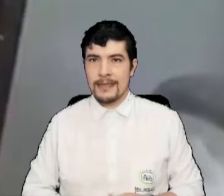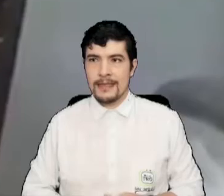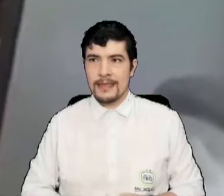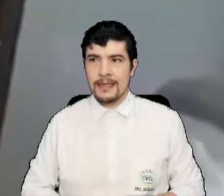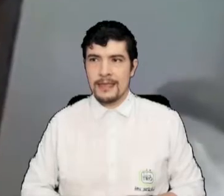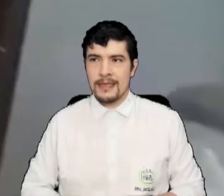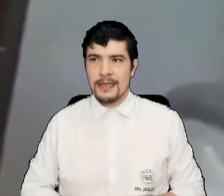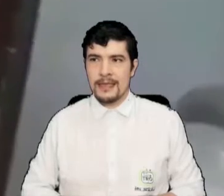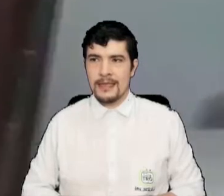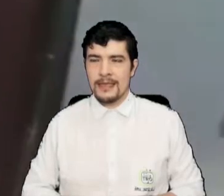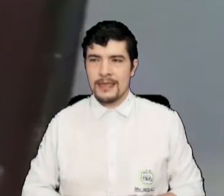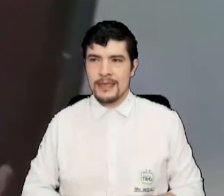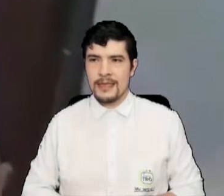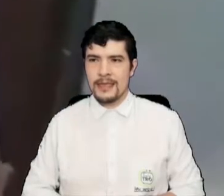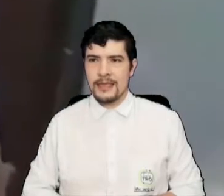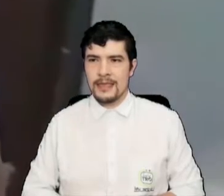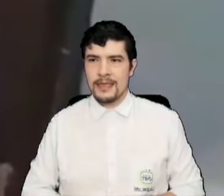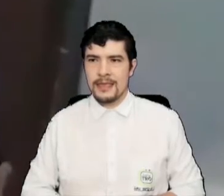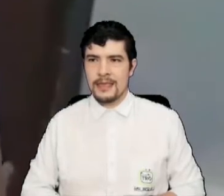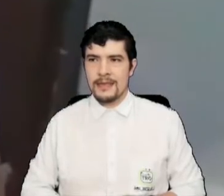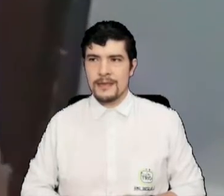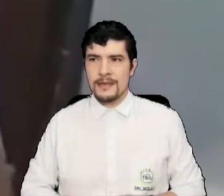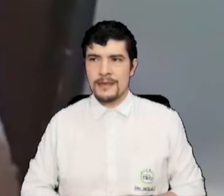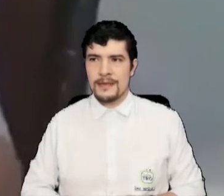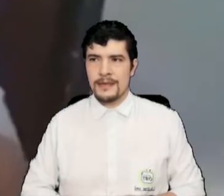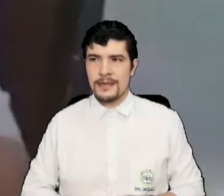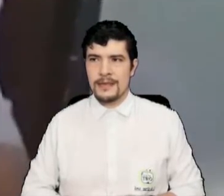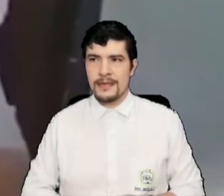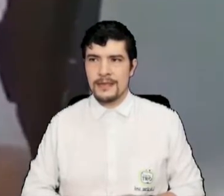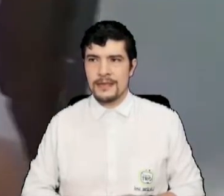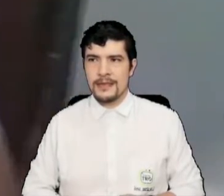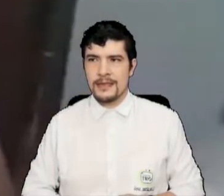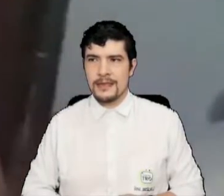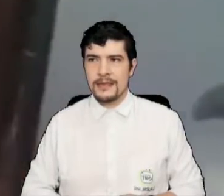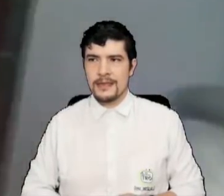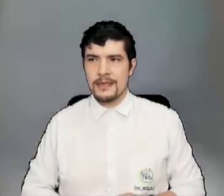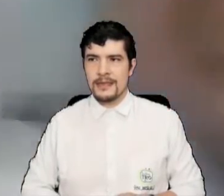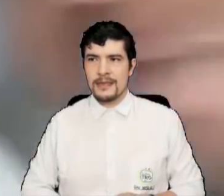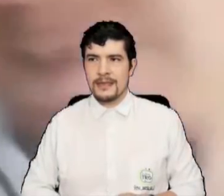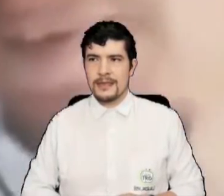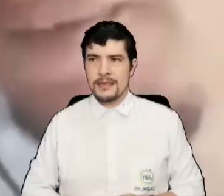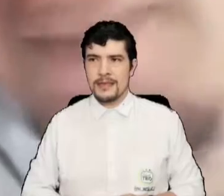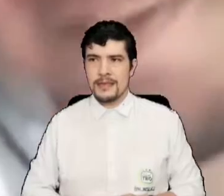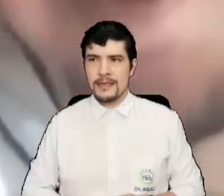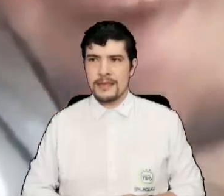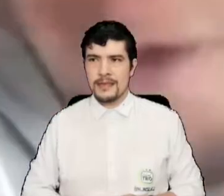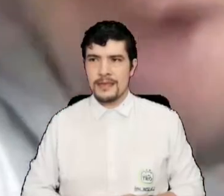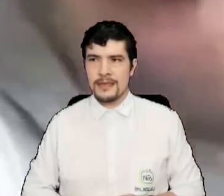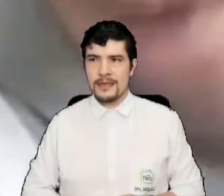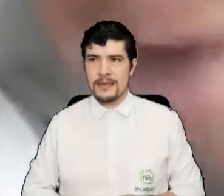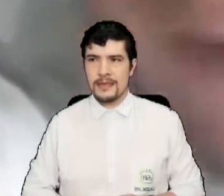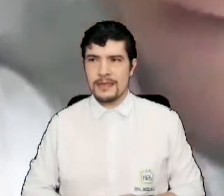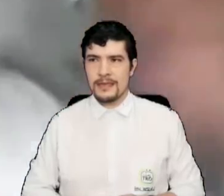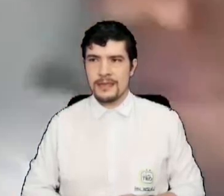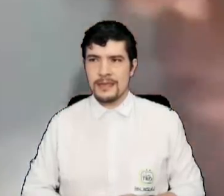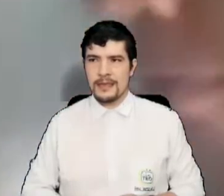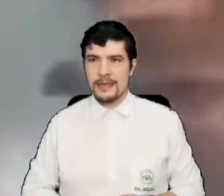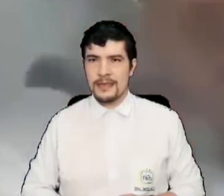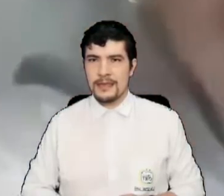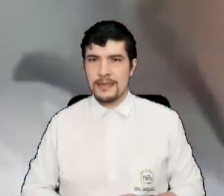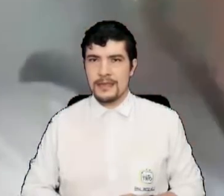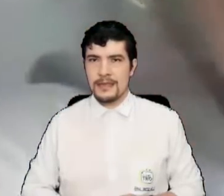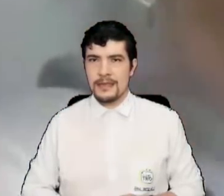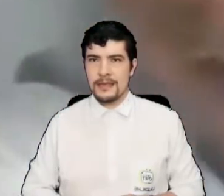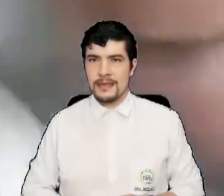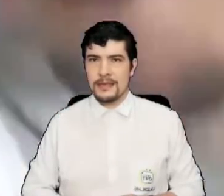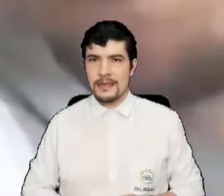media vuelta le hace un gol Di Marco. El enemigo se tira y se joroba,